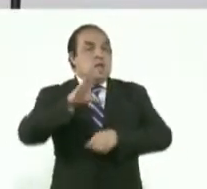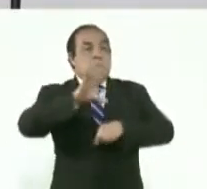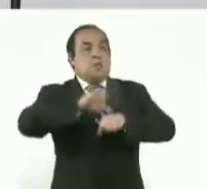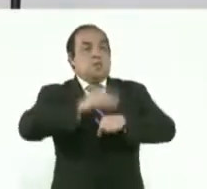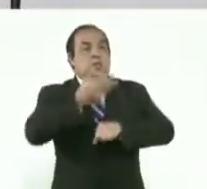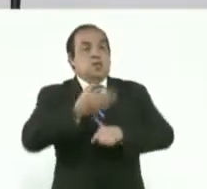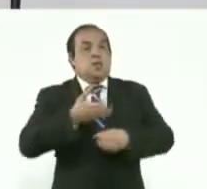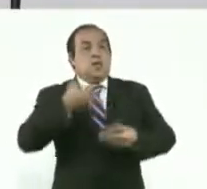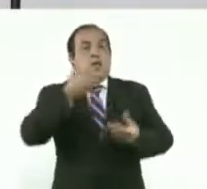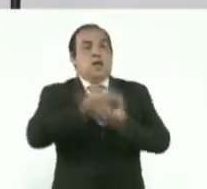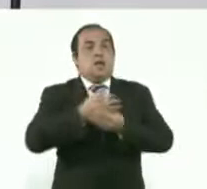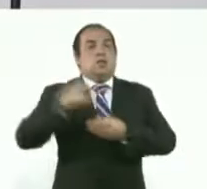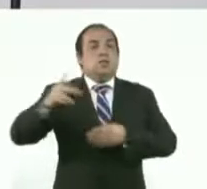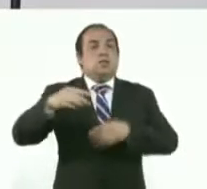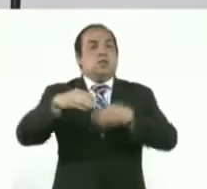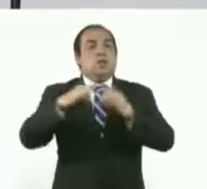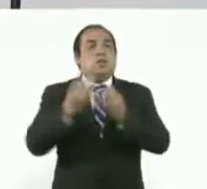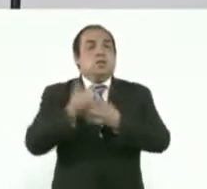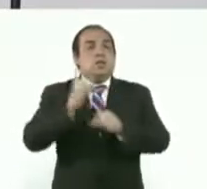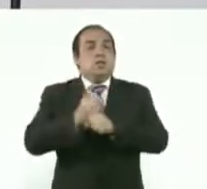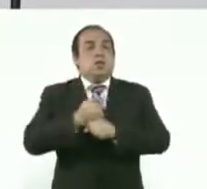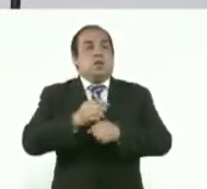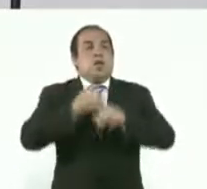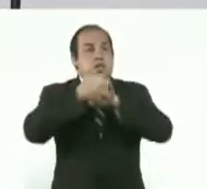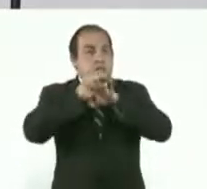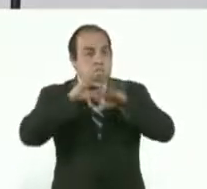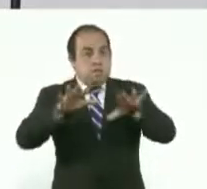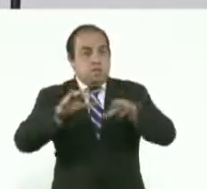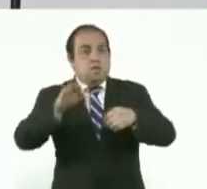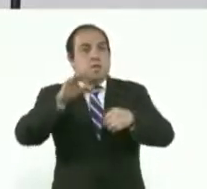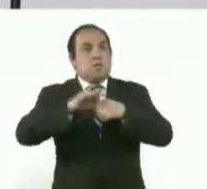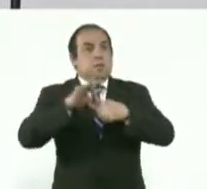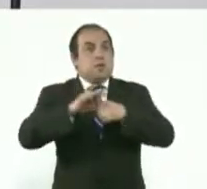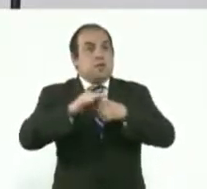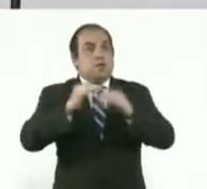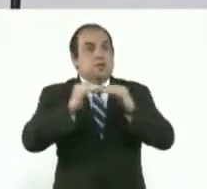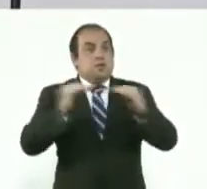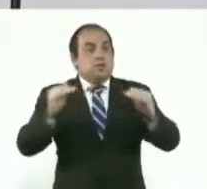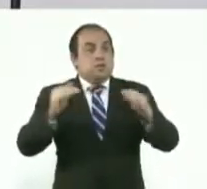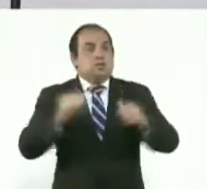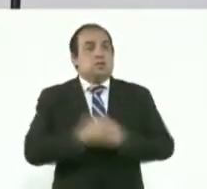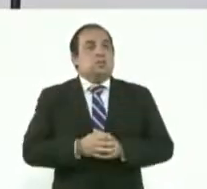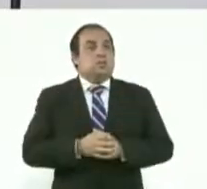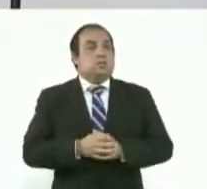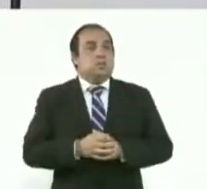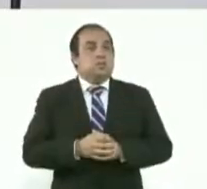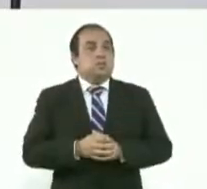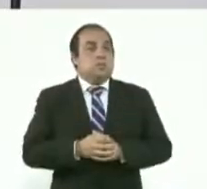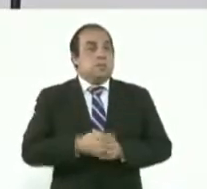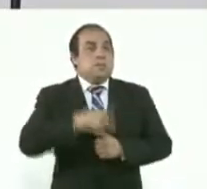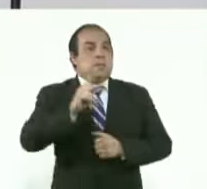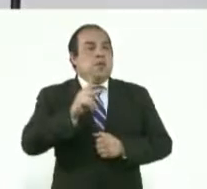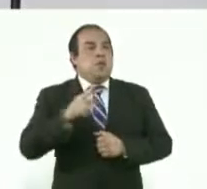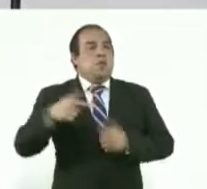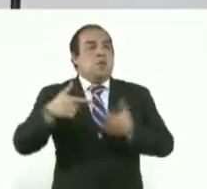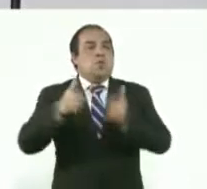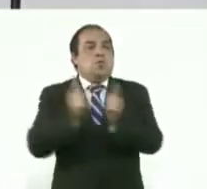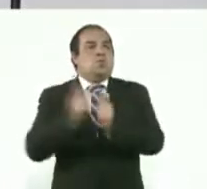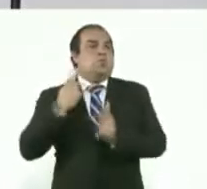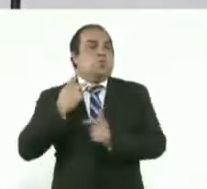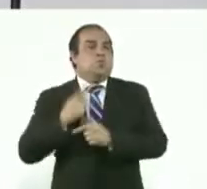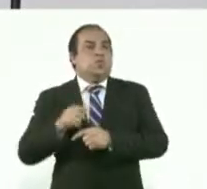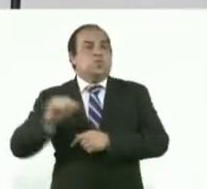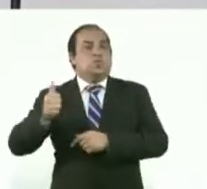para poder ir a sus comunidades a promover esta revocación de mandato, pero la oposición, los partidos políticos de oposición están criticando